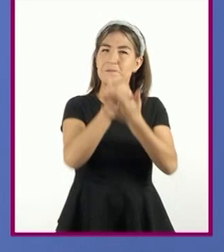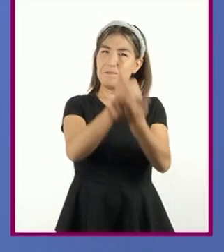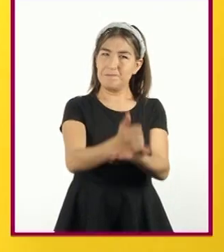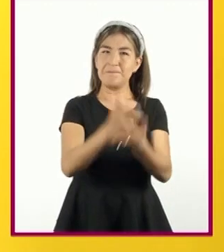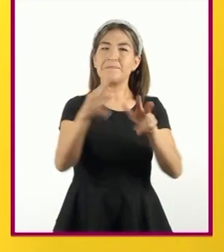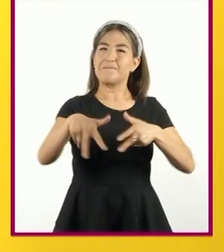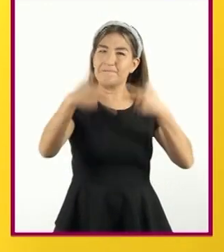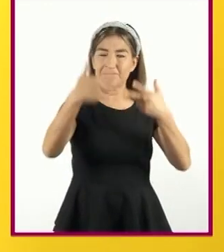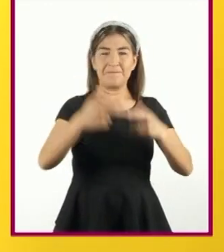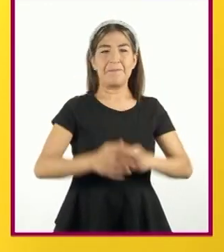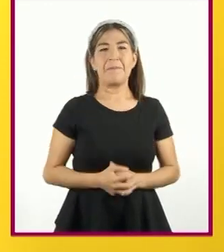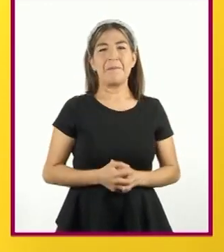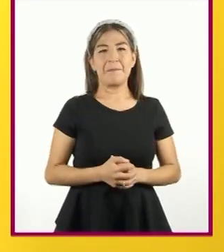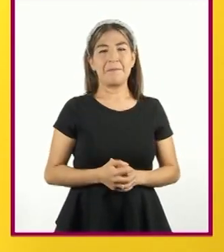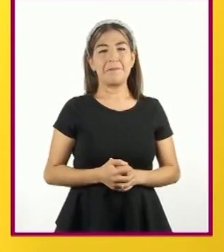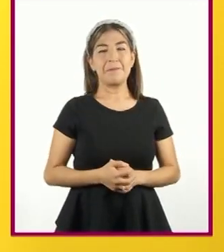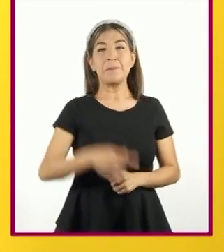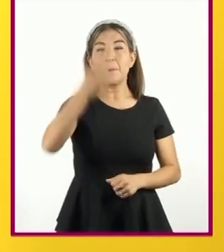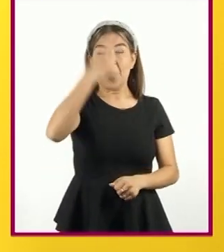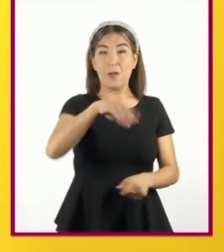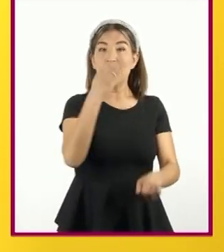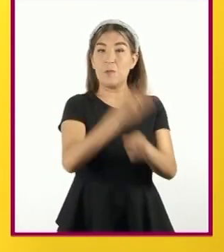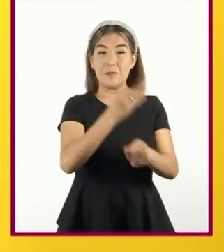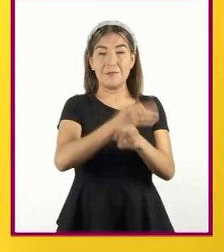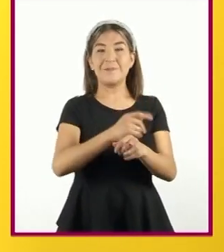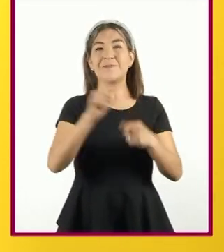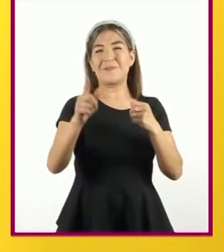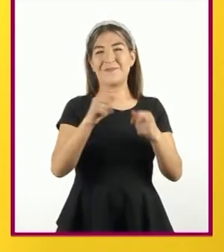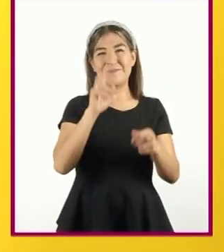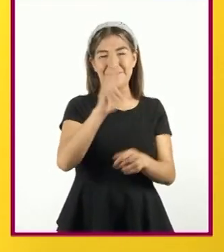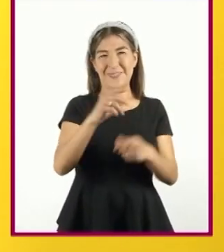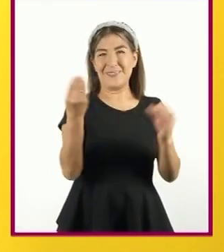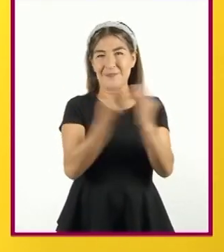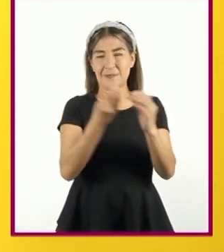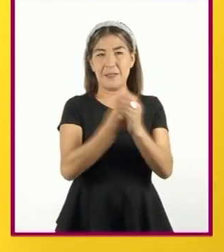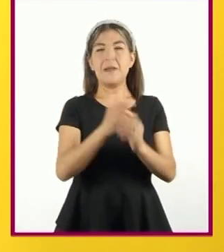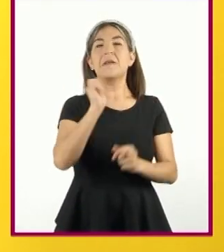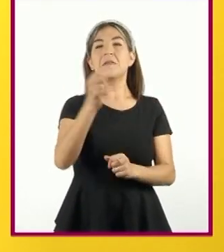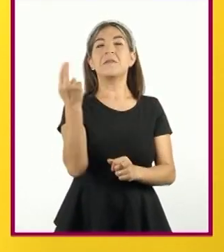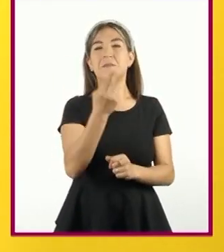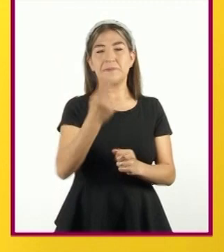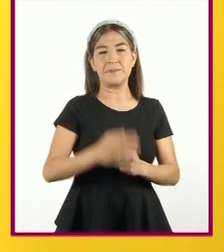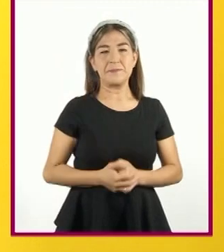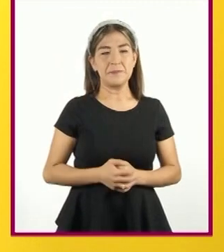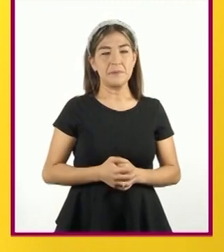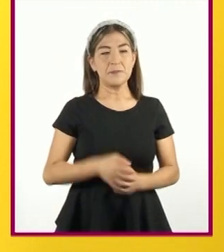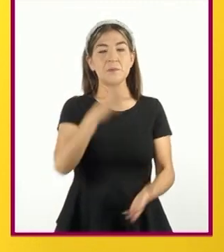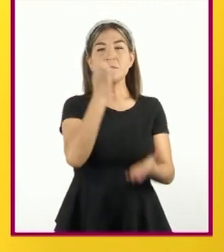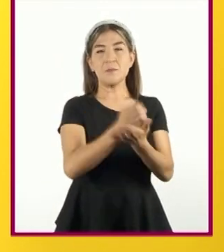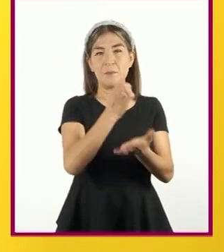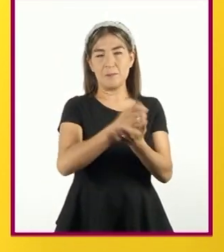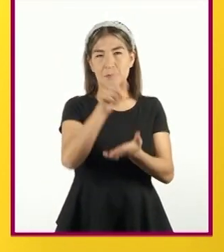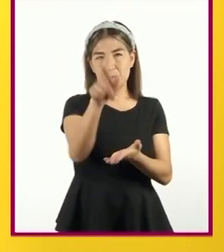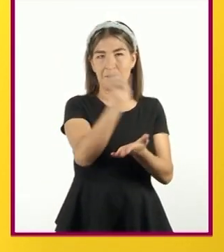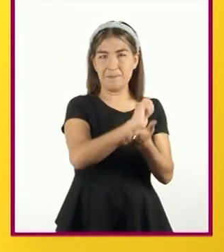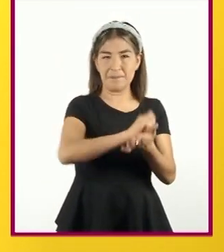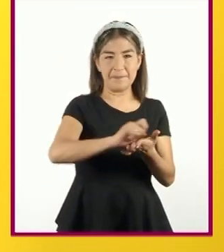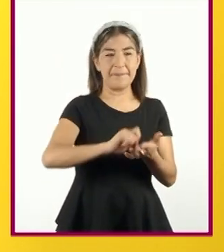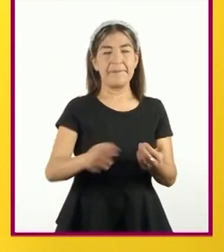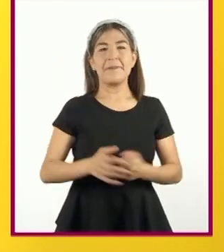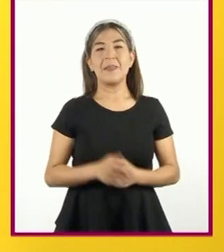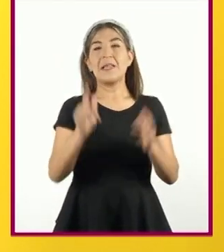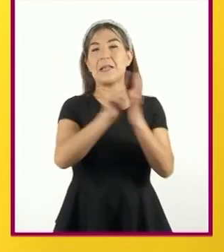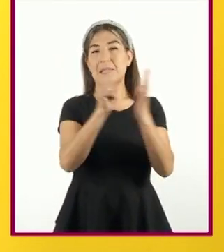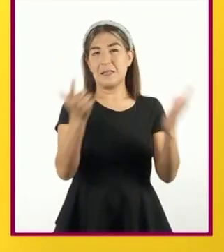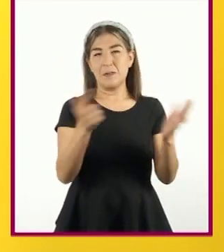maestros. Para el desarrollo de nuestra sesión vamos a necesitar cuaderno de notas,